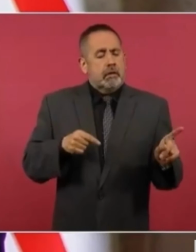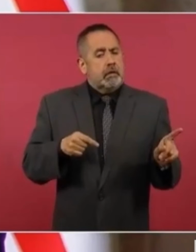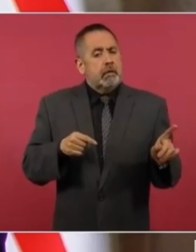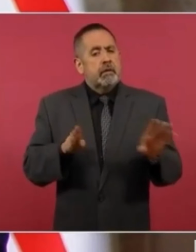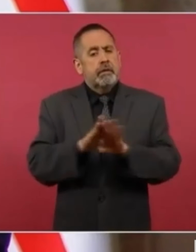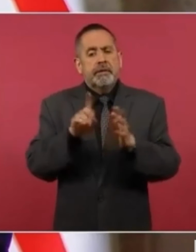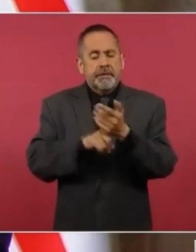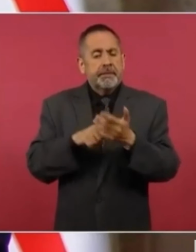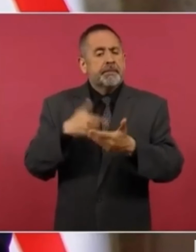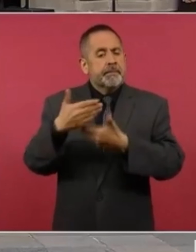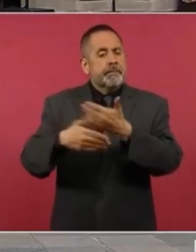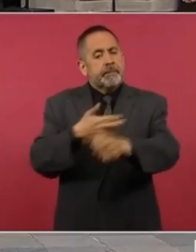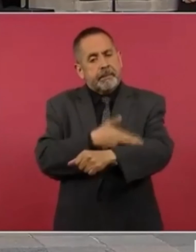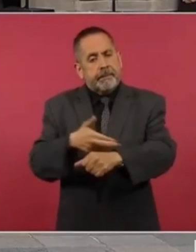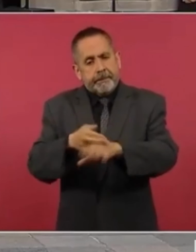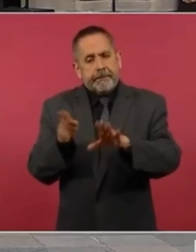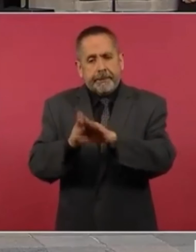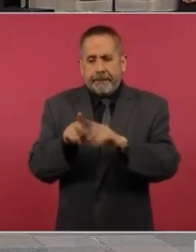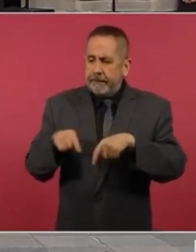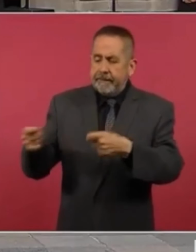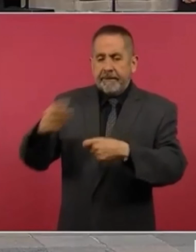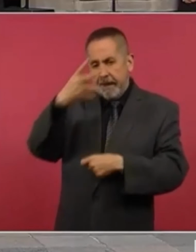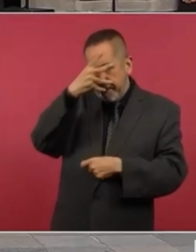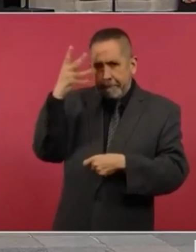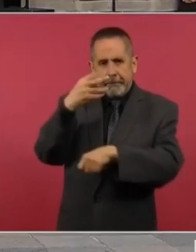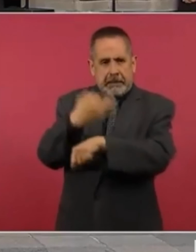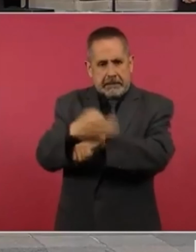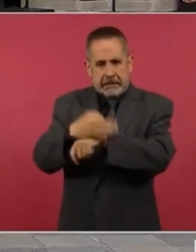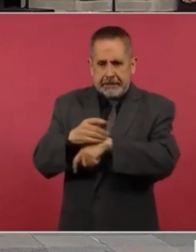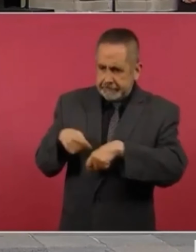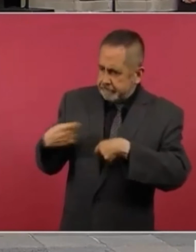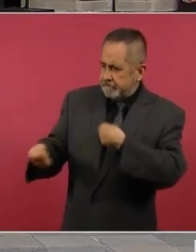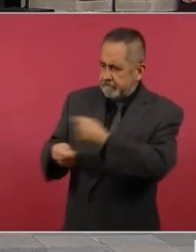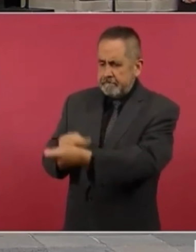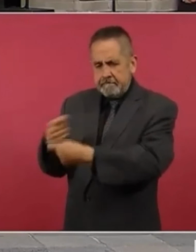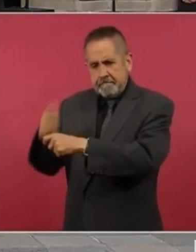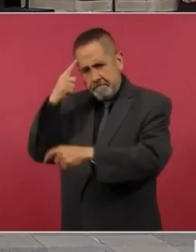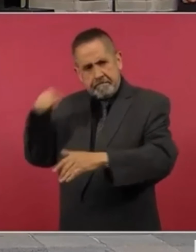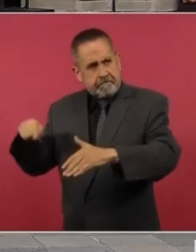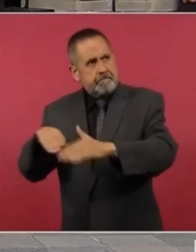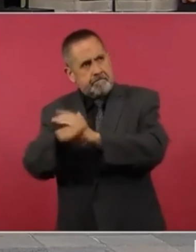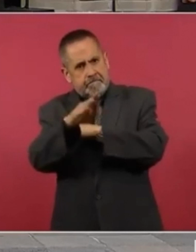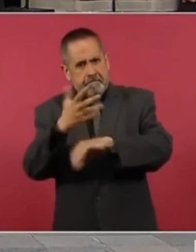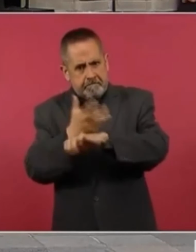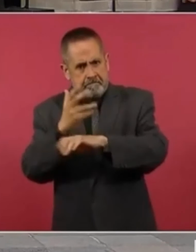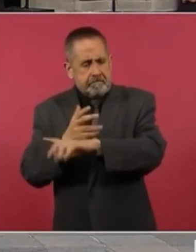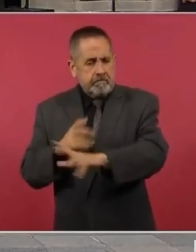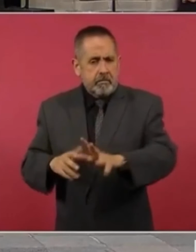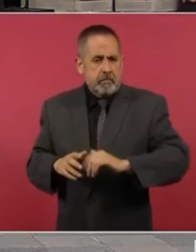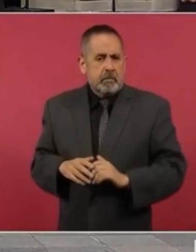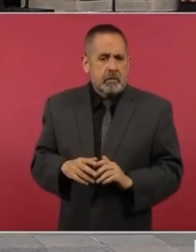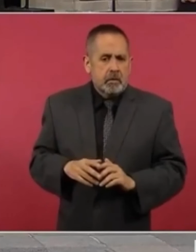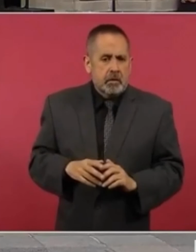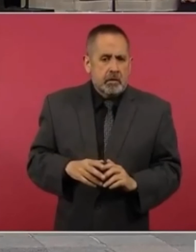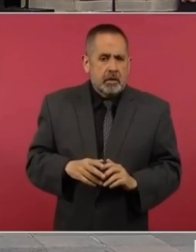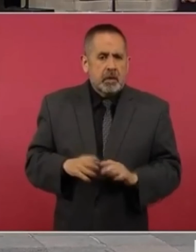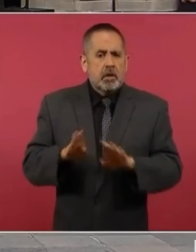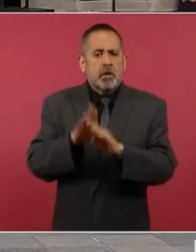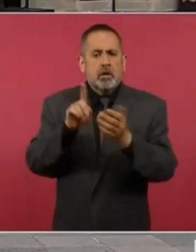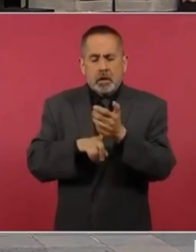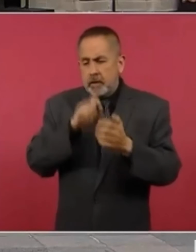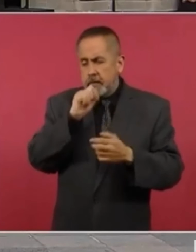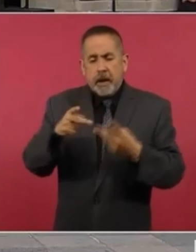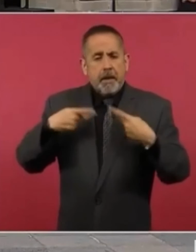darse estas visas, estos permisos humanitarios, en el caso de